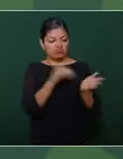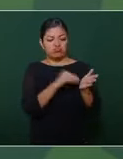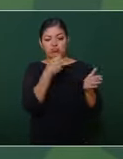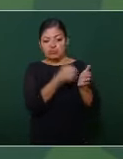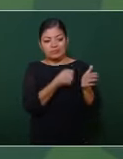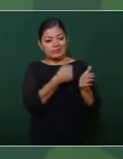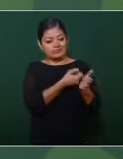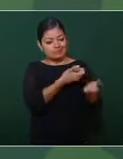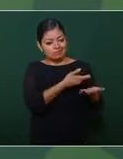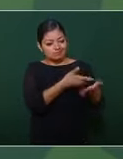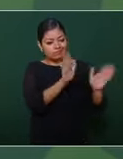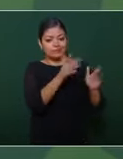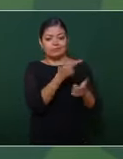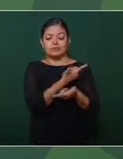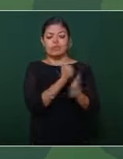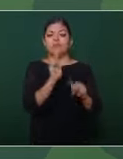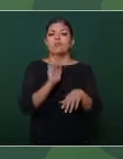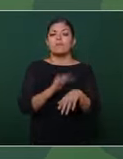porque